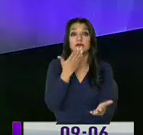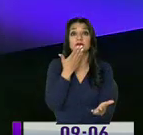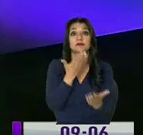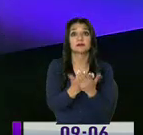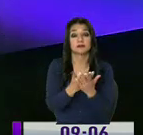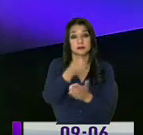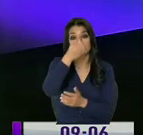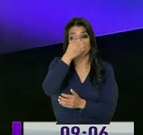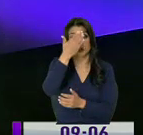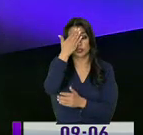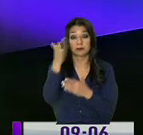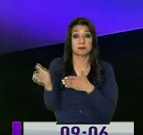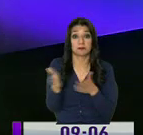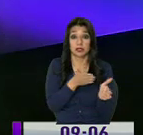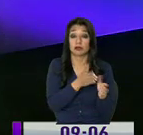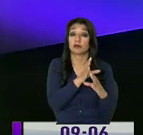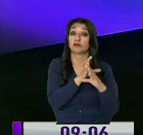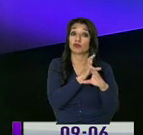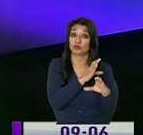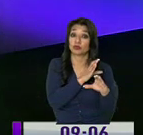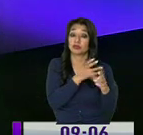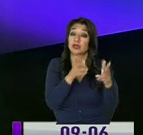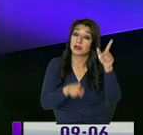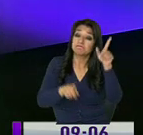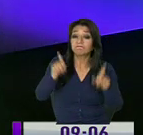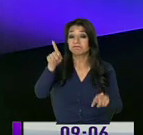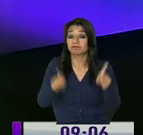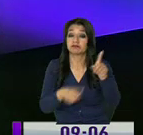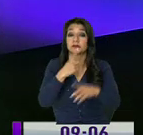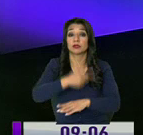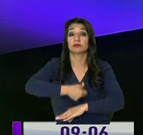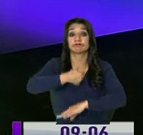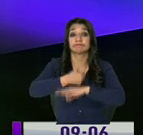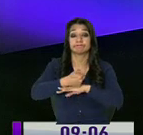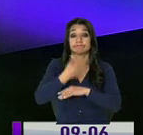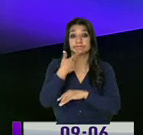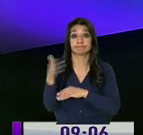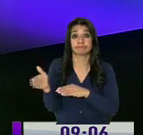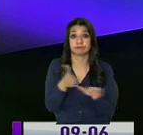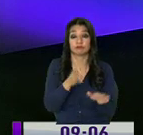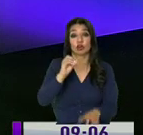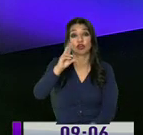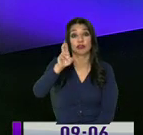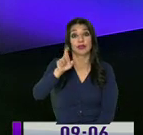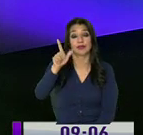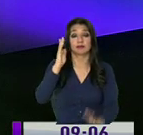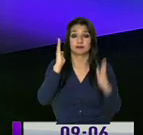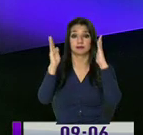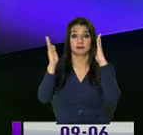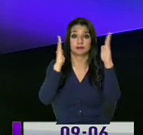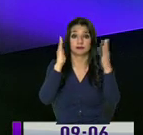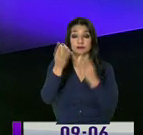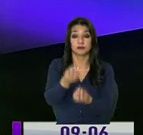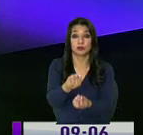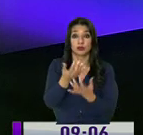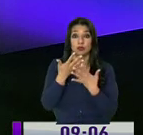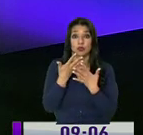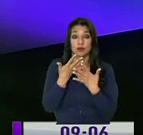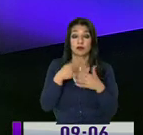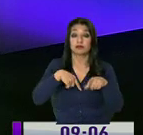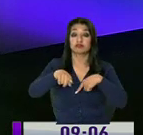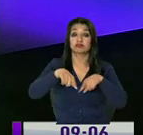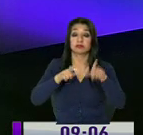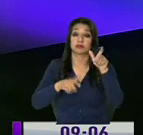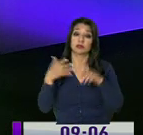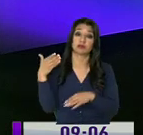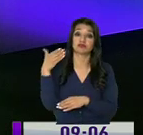Domingo también el problema del transporte, lo estamos viendo. Que diera la autoridad. Vamos con Odette Camacho a Babahoyo. Allá nos cuenta a la afluencia de usuarios